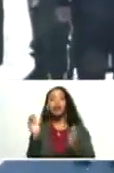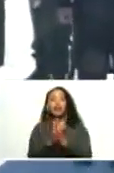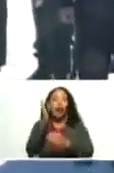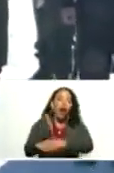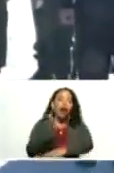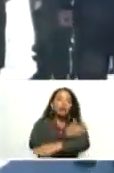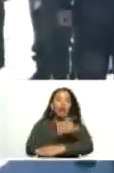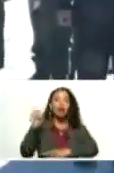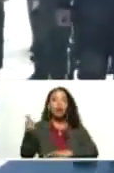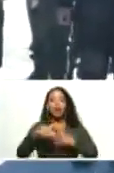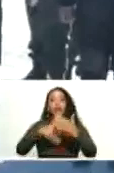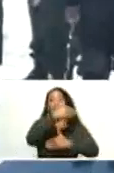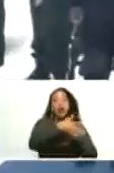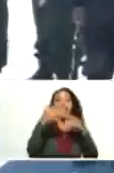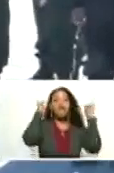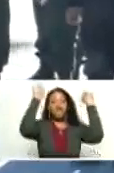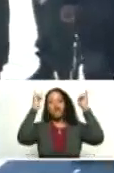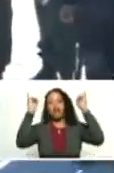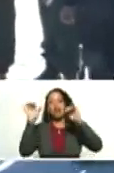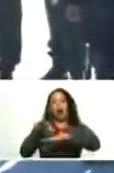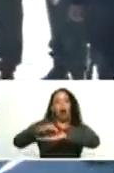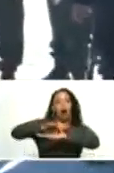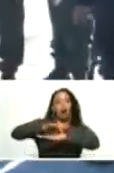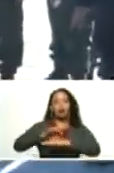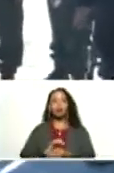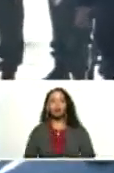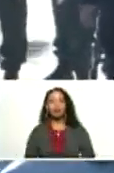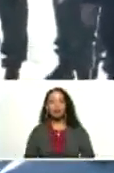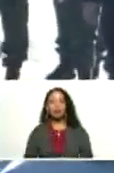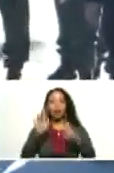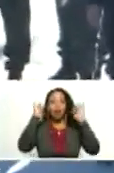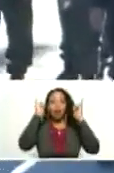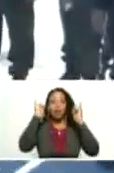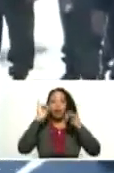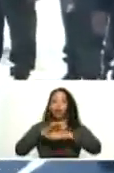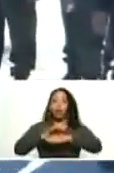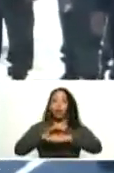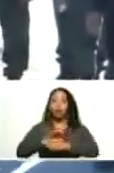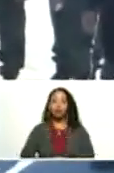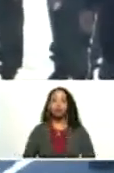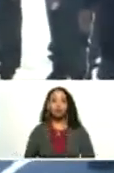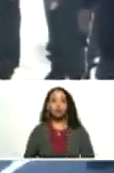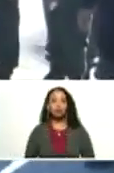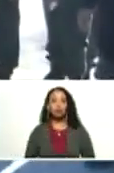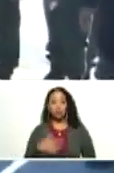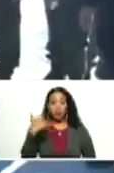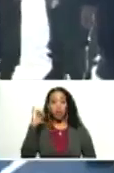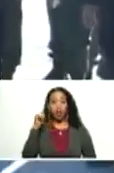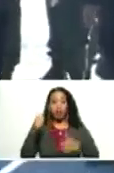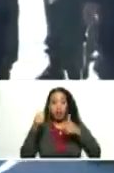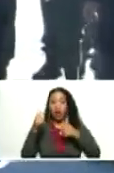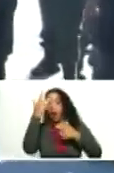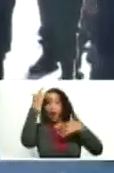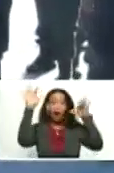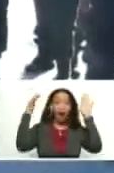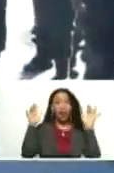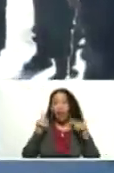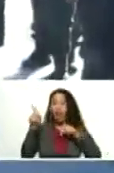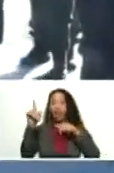las fiestas de la carne. Las fiestas de la carne. Que estuvieron buenas. ¿Cómo estuvo los carnavales en La